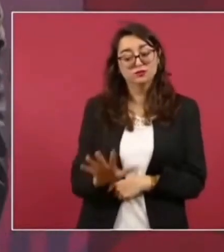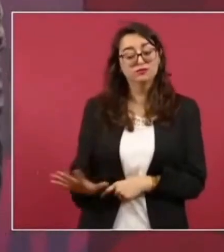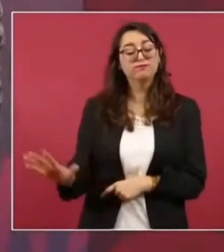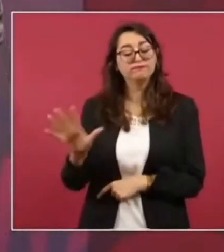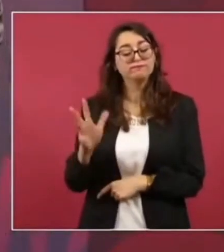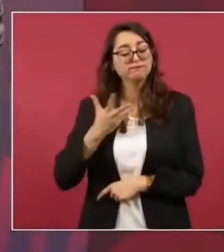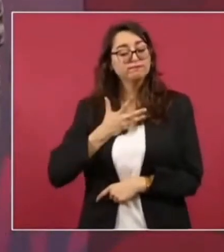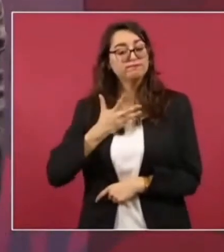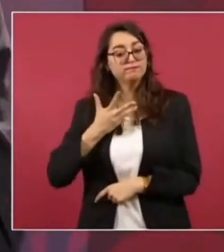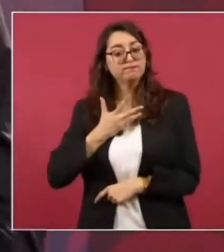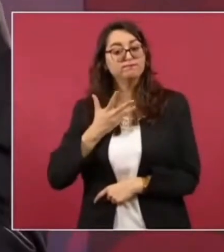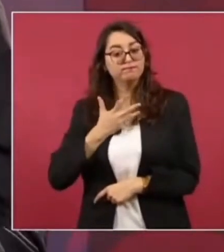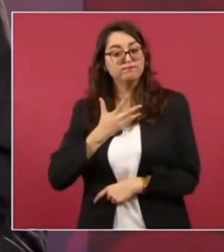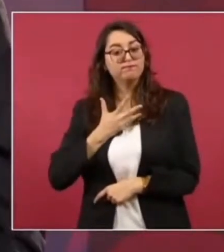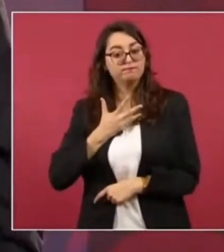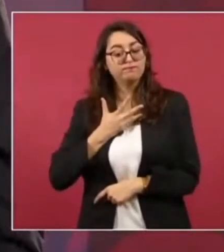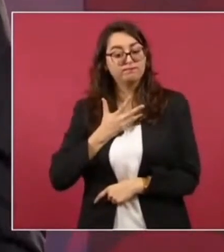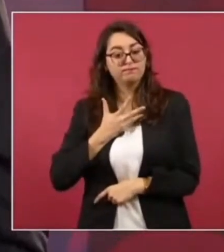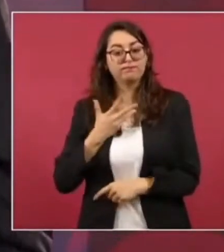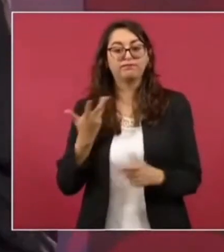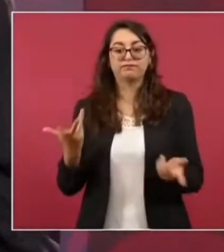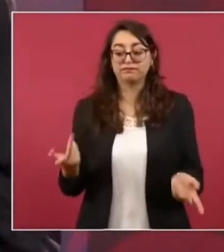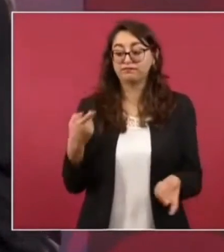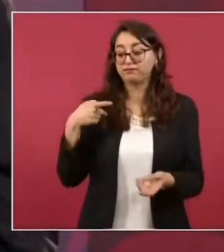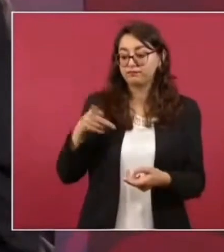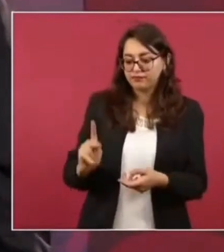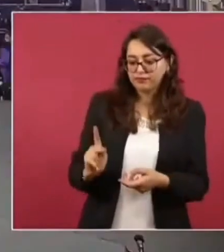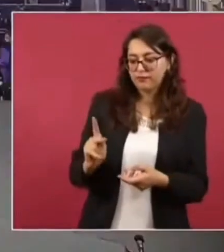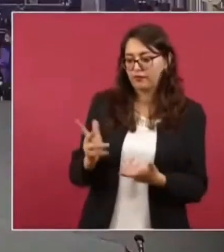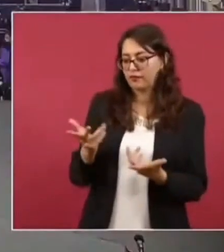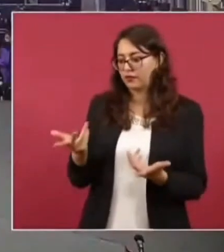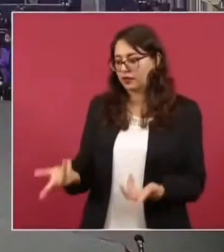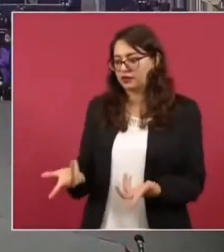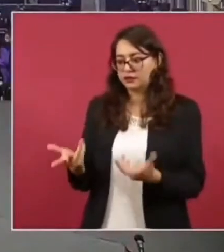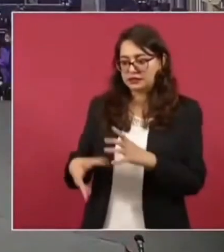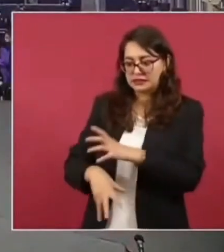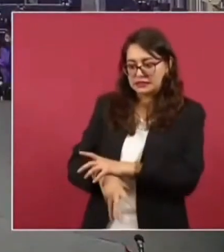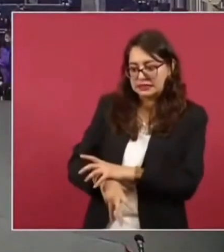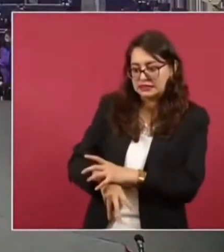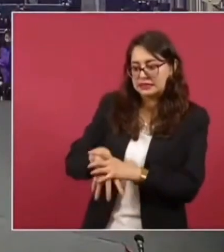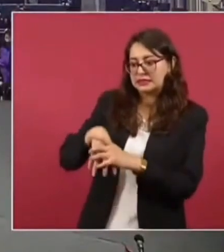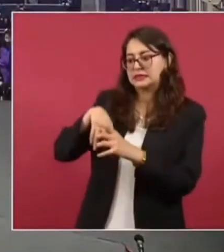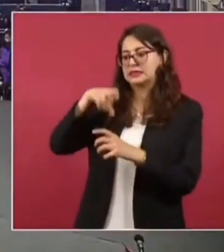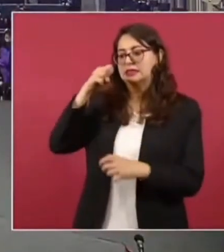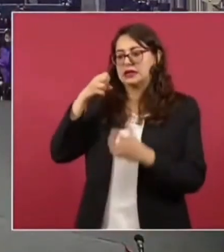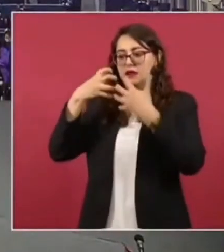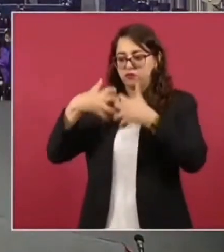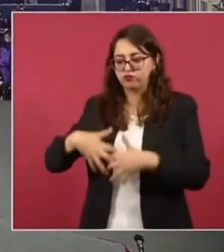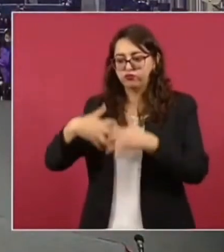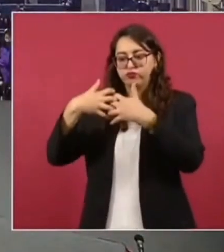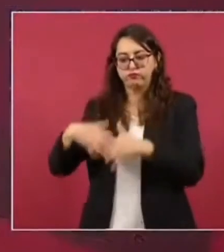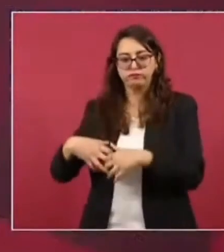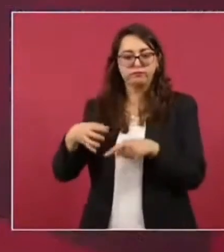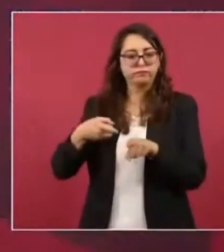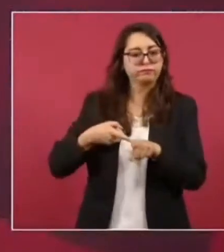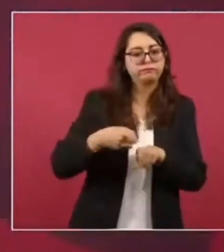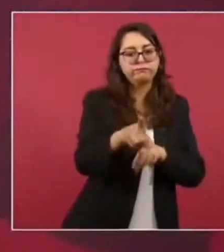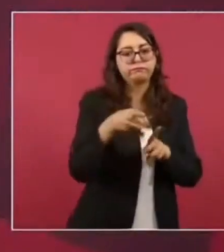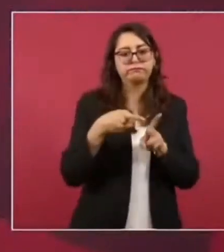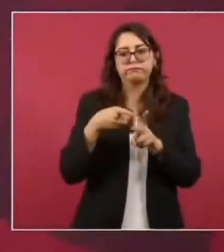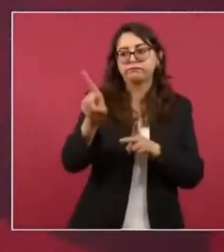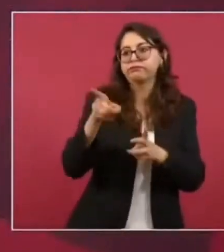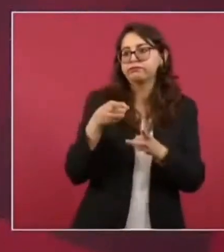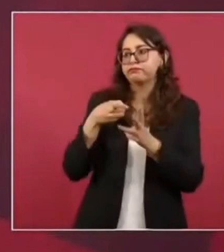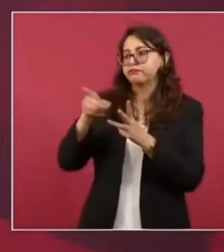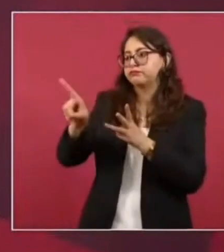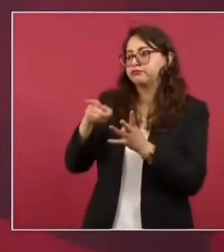Es más un asunto de tratamiento del agua, de potabilización del agua. Y vamos a seguirlo